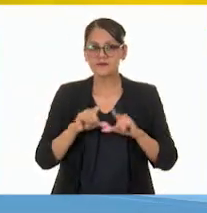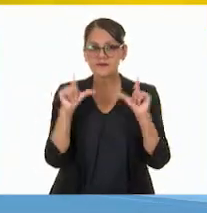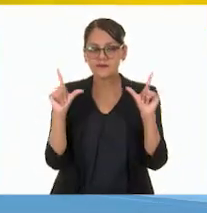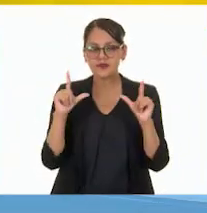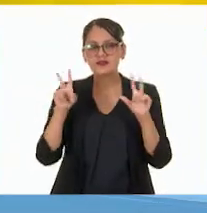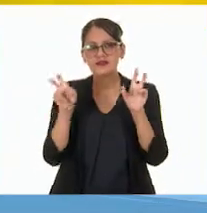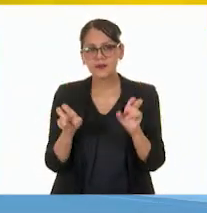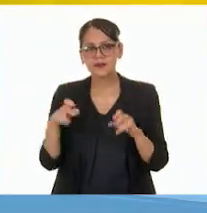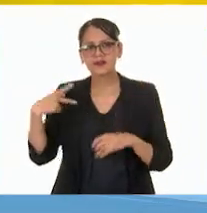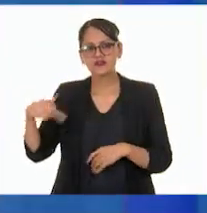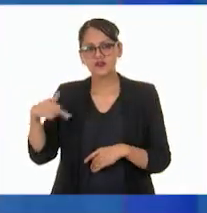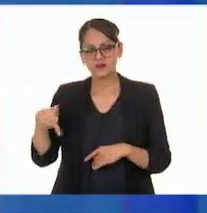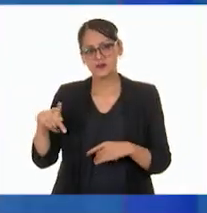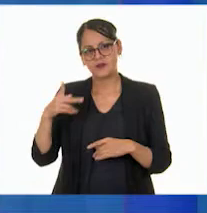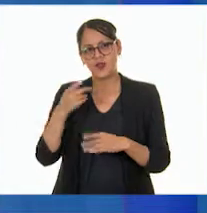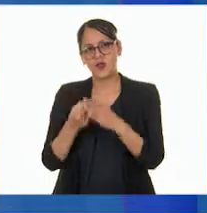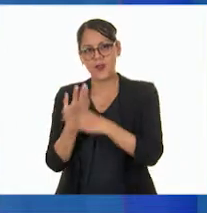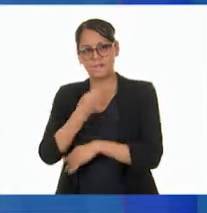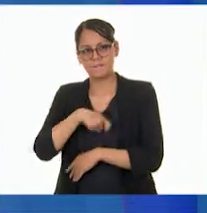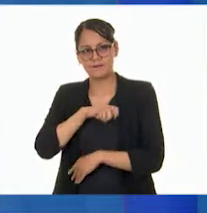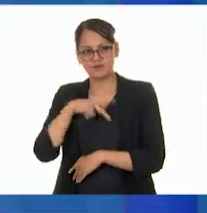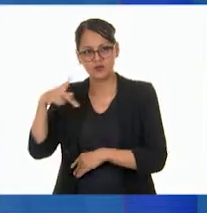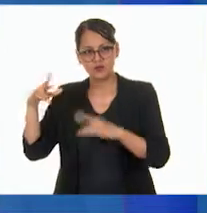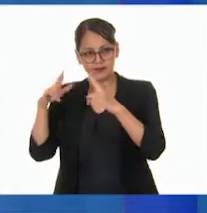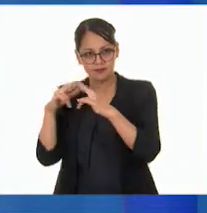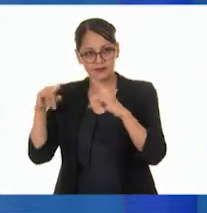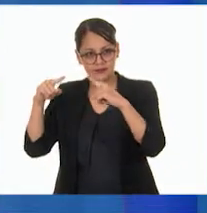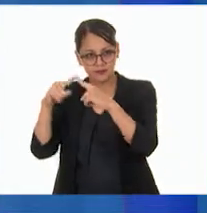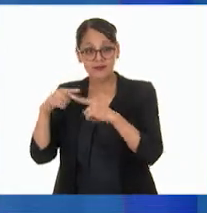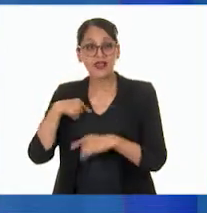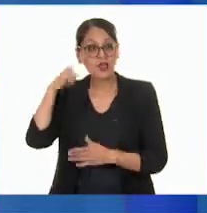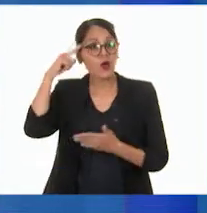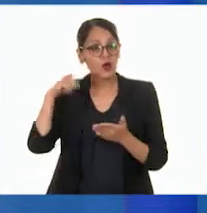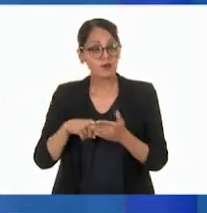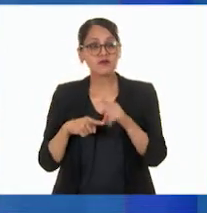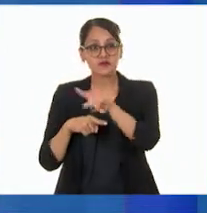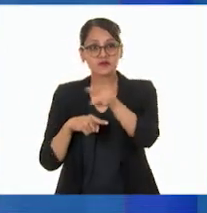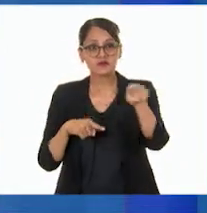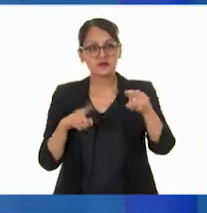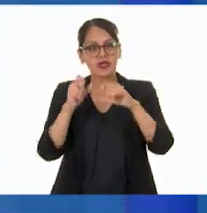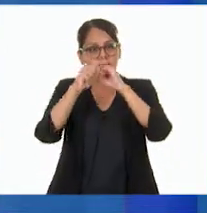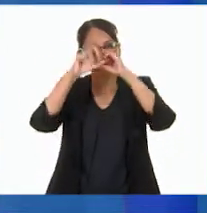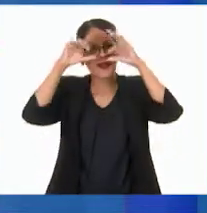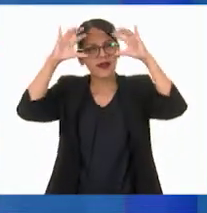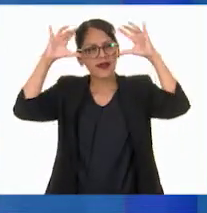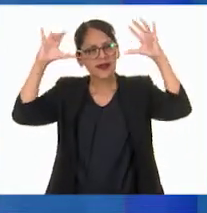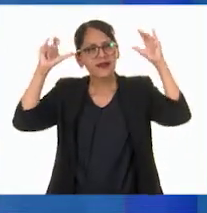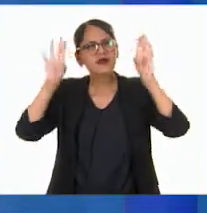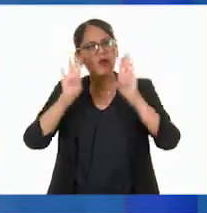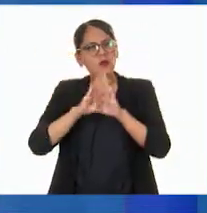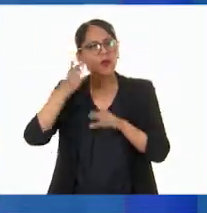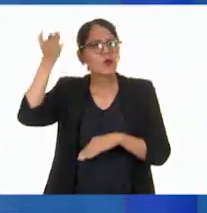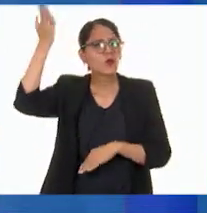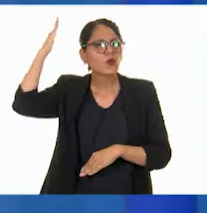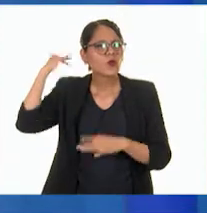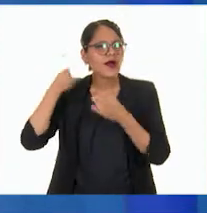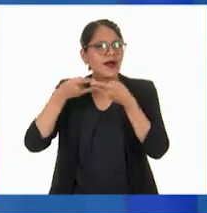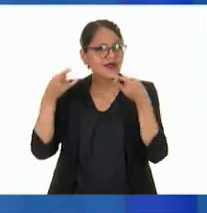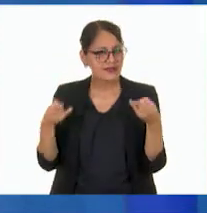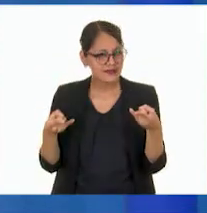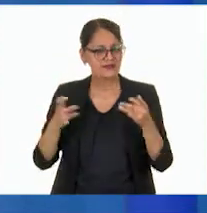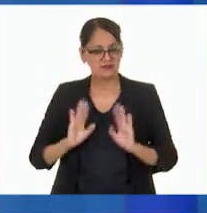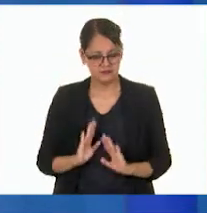Iglesia novohispana. ¡Qué bueno! Espero que allá en casita también se empiecen a imaginar cómo eran esos tiempos. Ahora